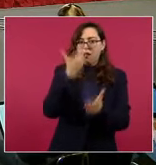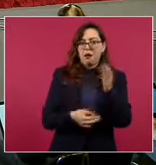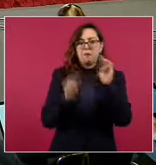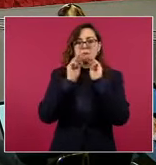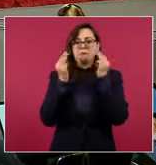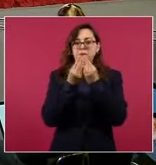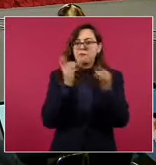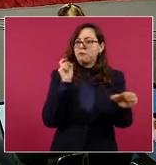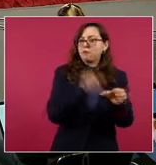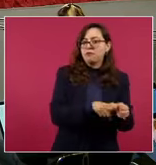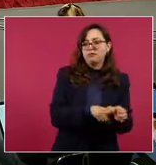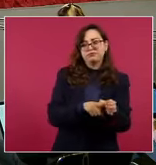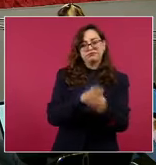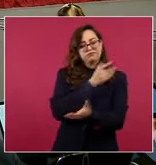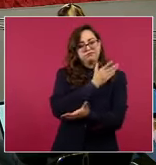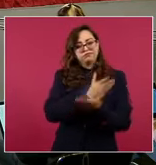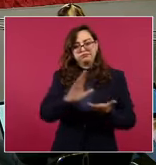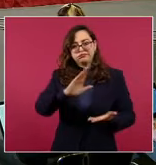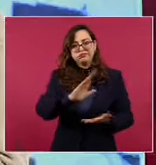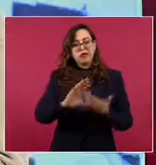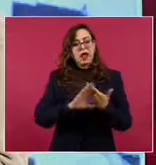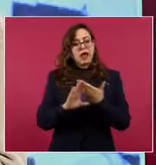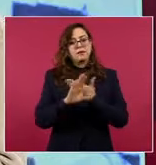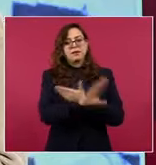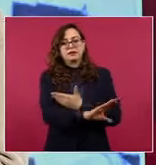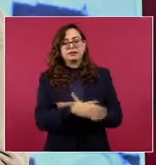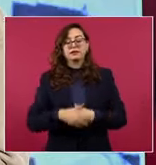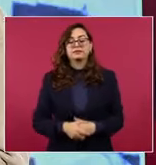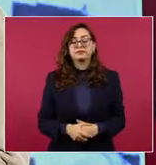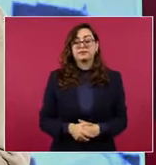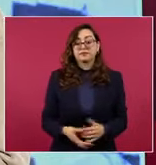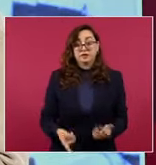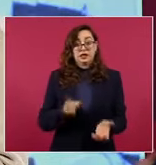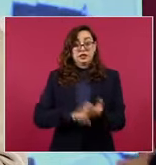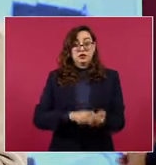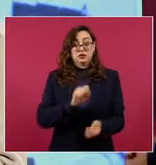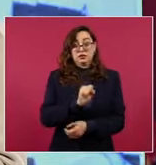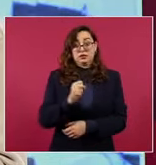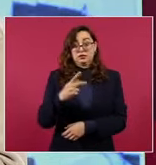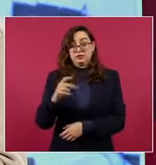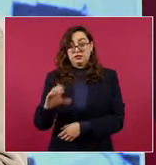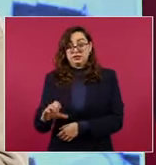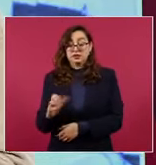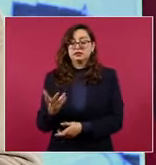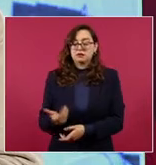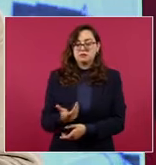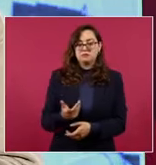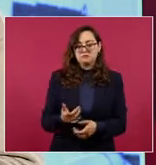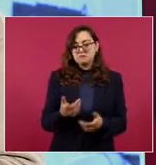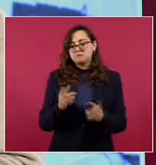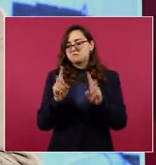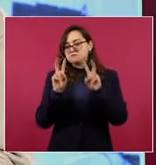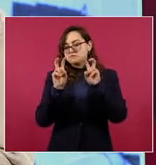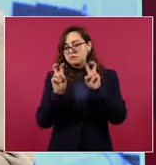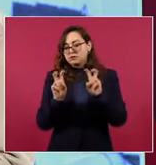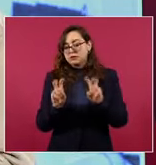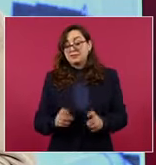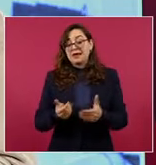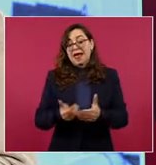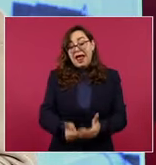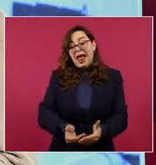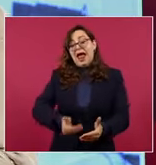delincuencia. Desde la Secretaría de Seguridad y Protección Ciudadana hemos implementado acciones preventivas, como el